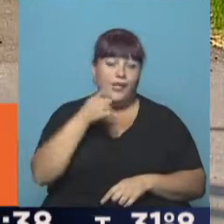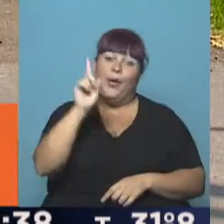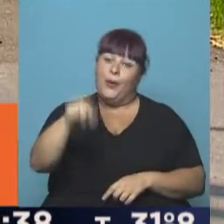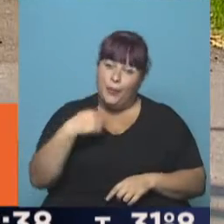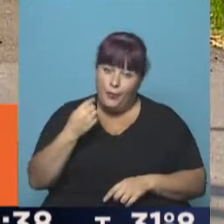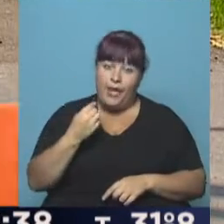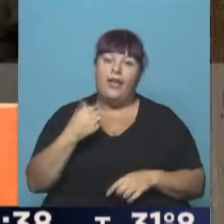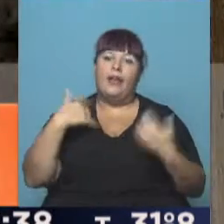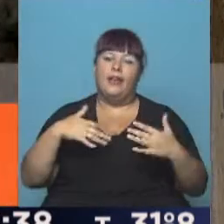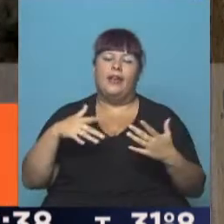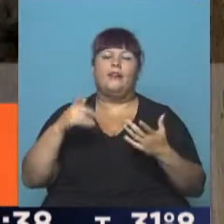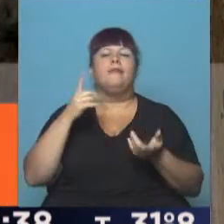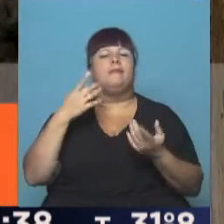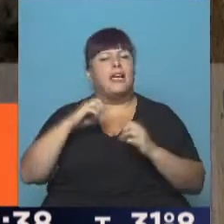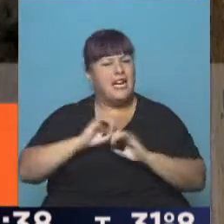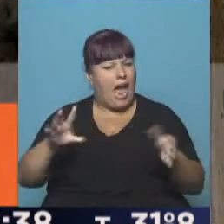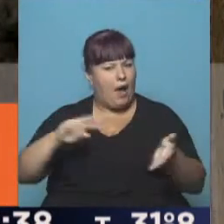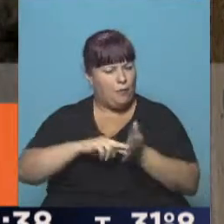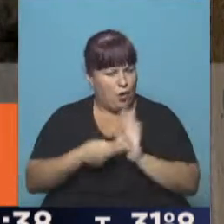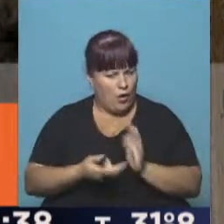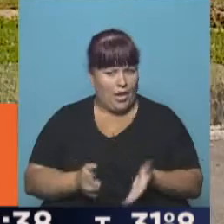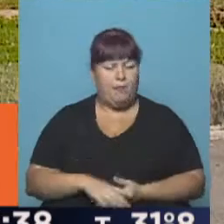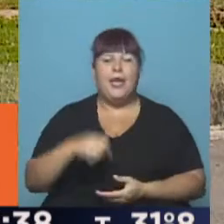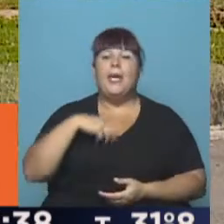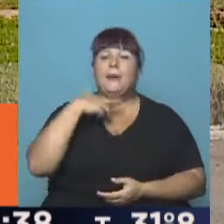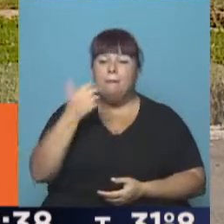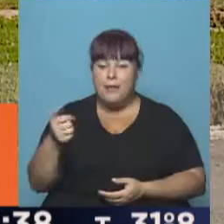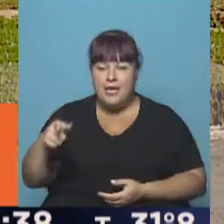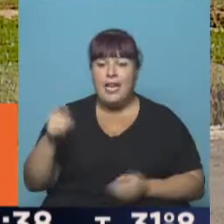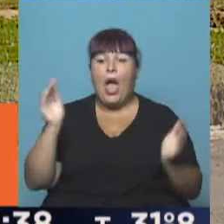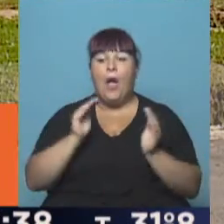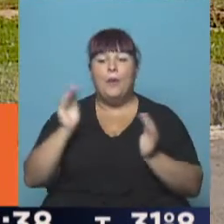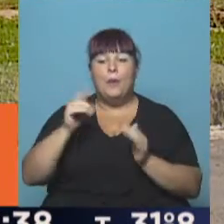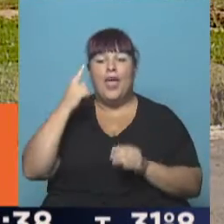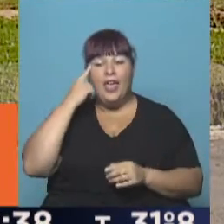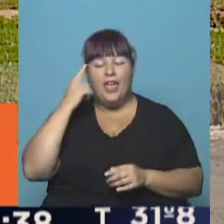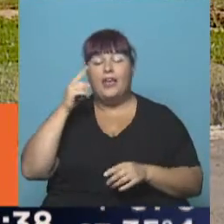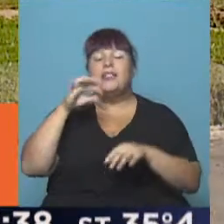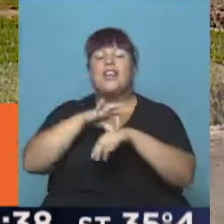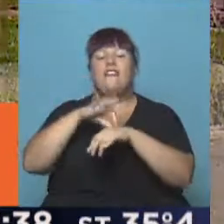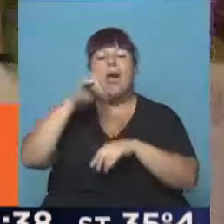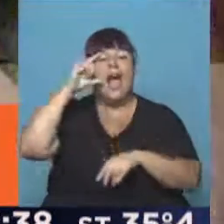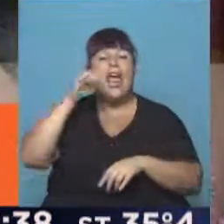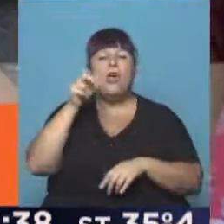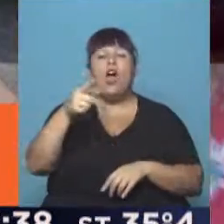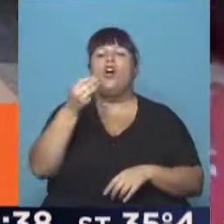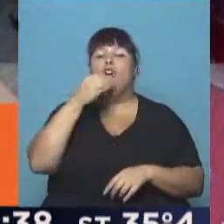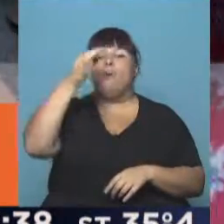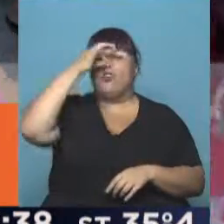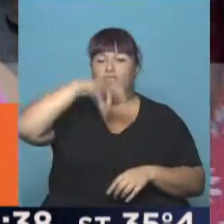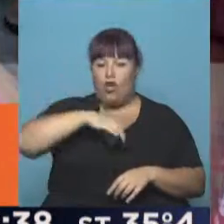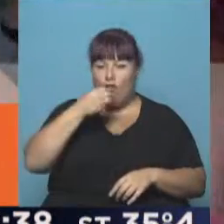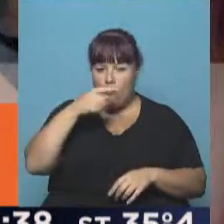genera muchas situaciones dramáticas. Mi hija es una bebé con síndrome de Edwards. Ella se alimenta por la